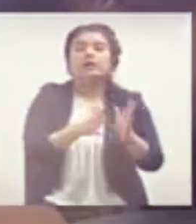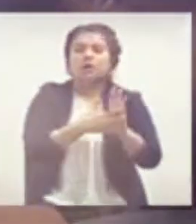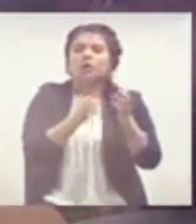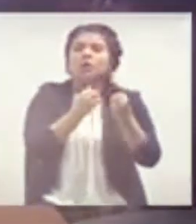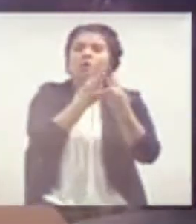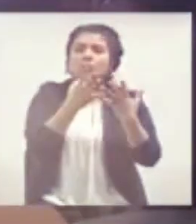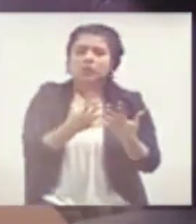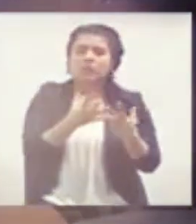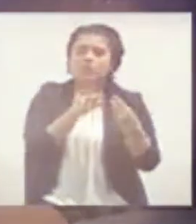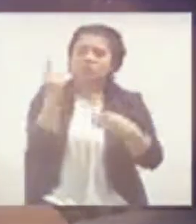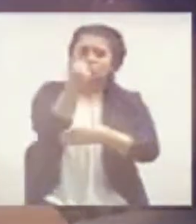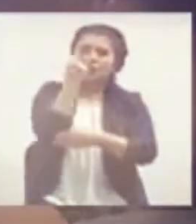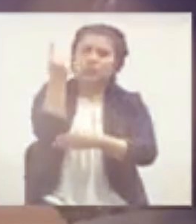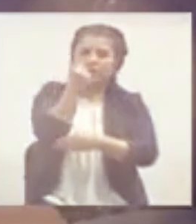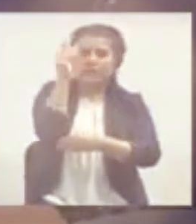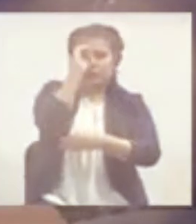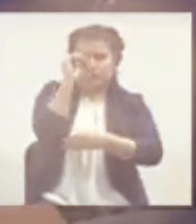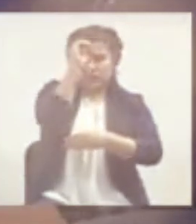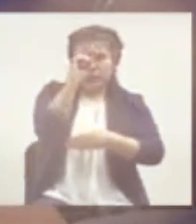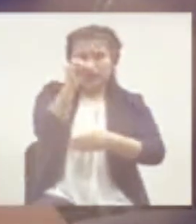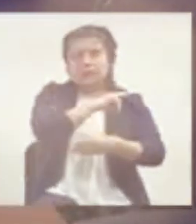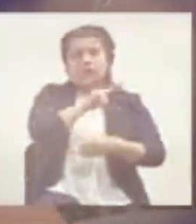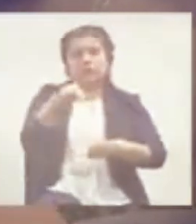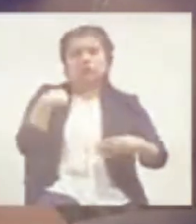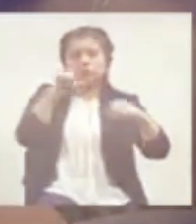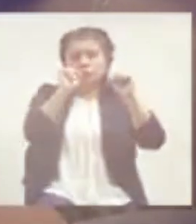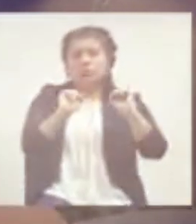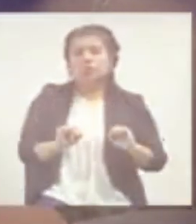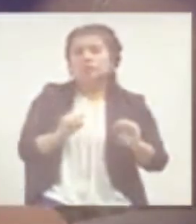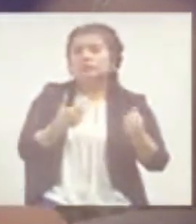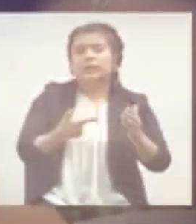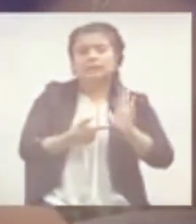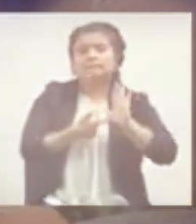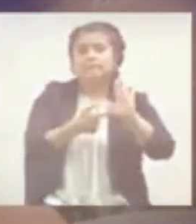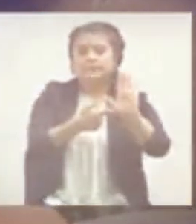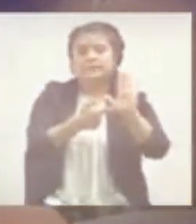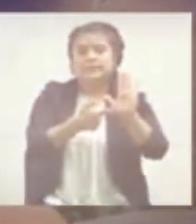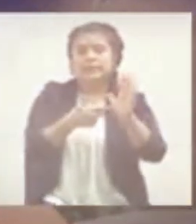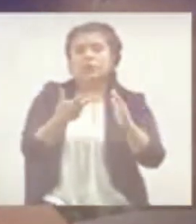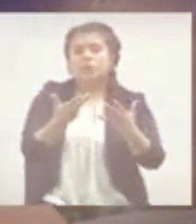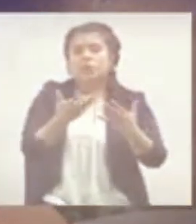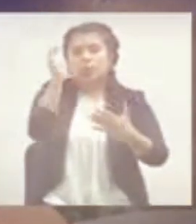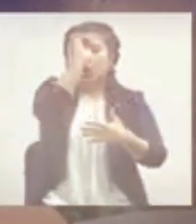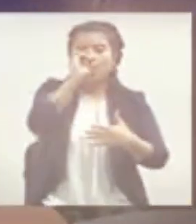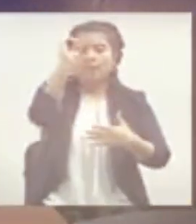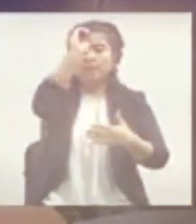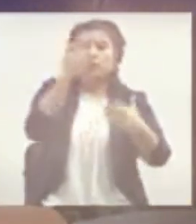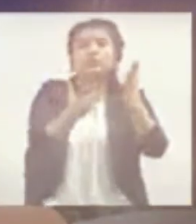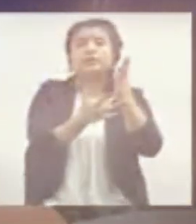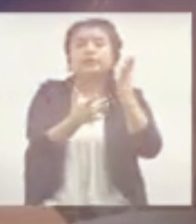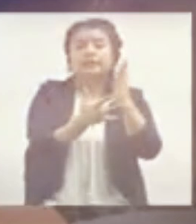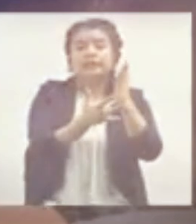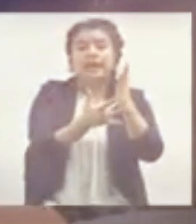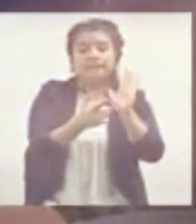de opiniones que creemos que nos permitió dar la valoración técnica para poder presentar